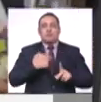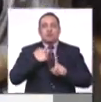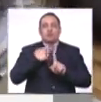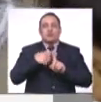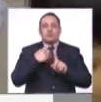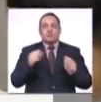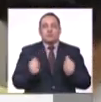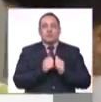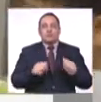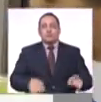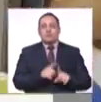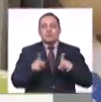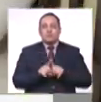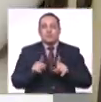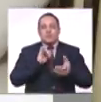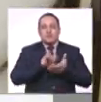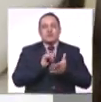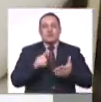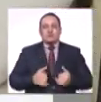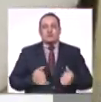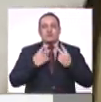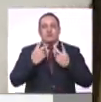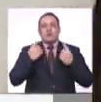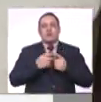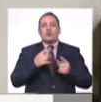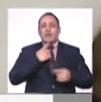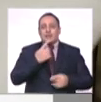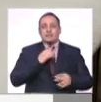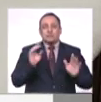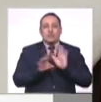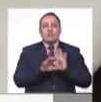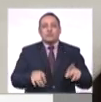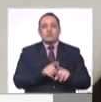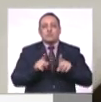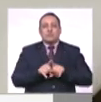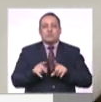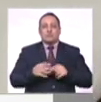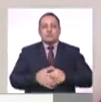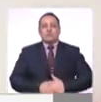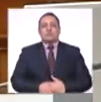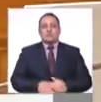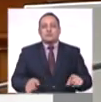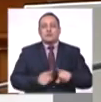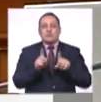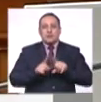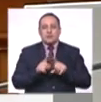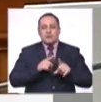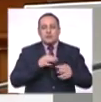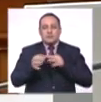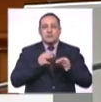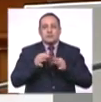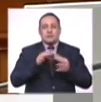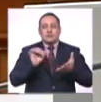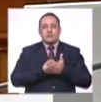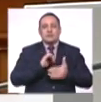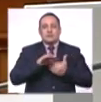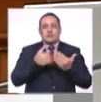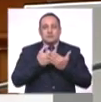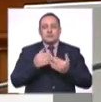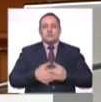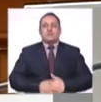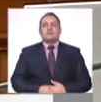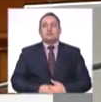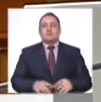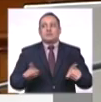de la vida familiar, reconociendo así el papel crucial que juega la familia en el bienestar social y económico